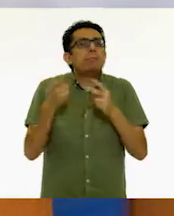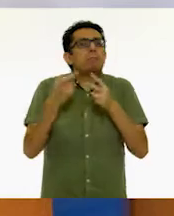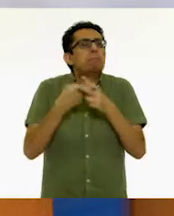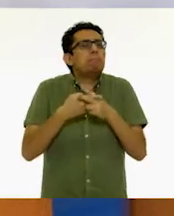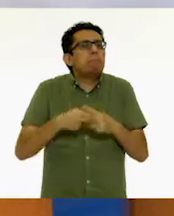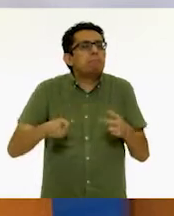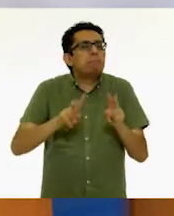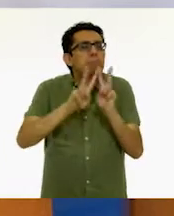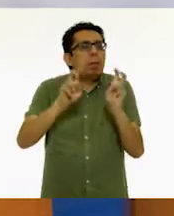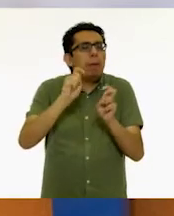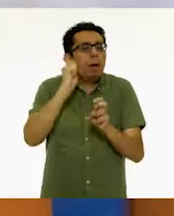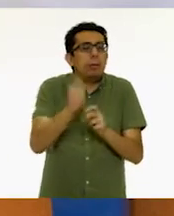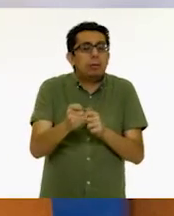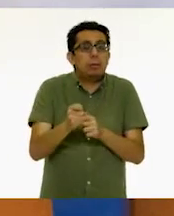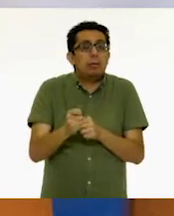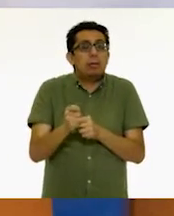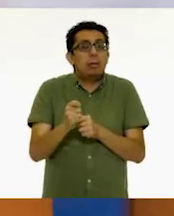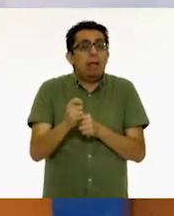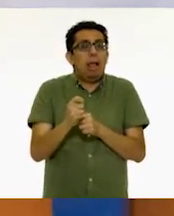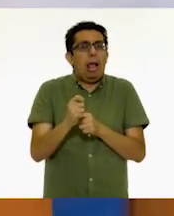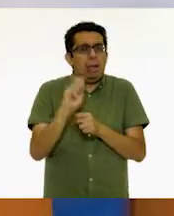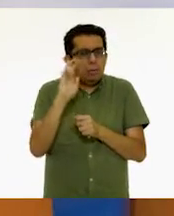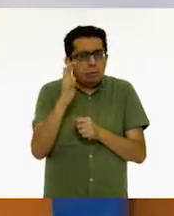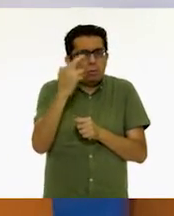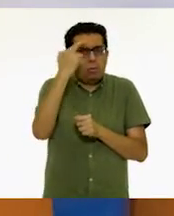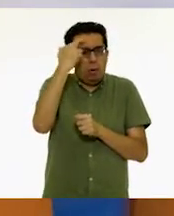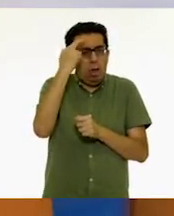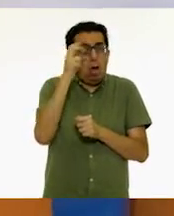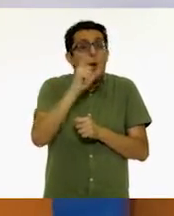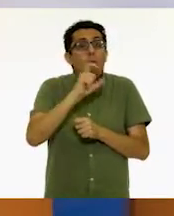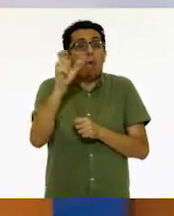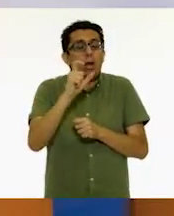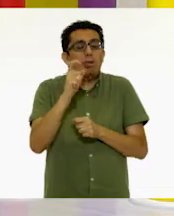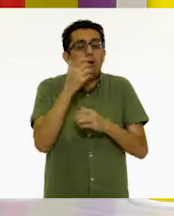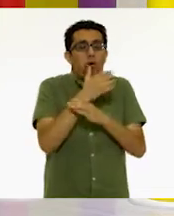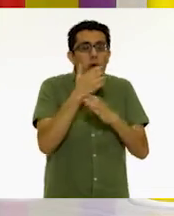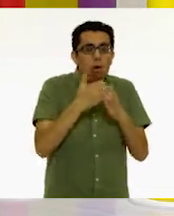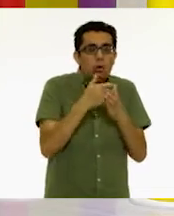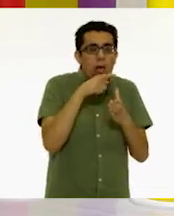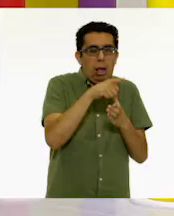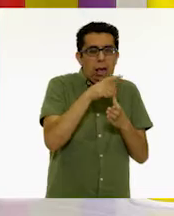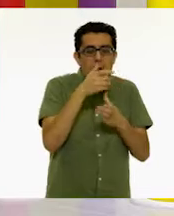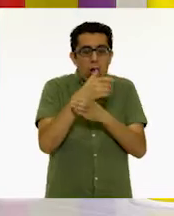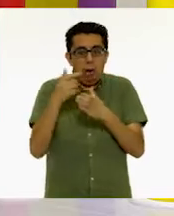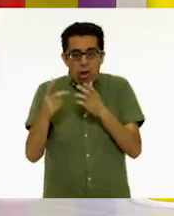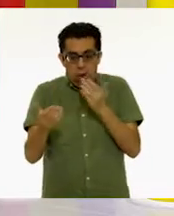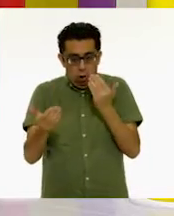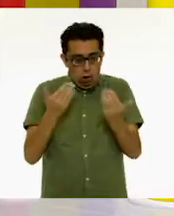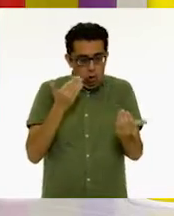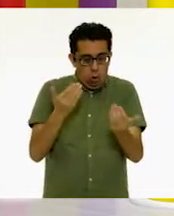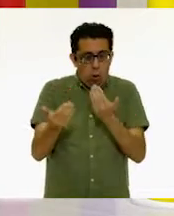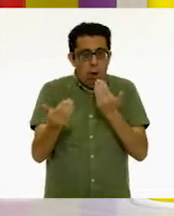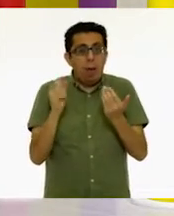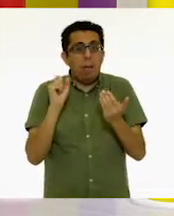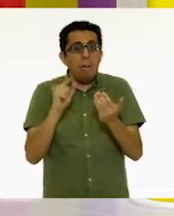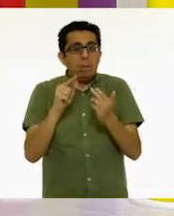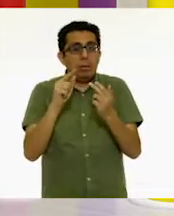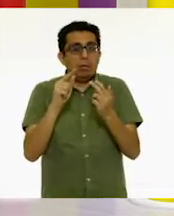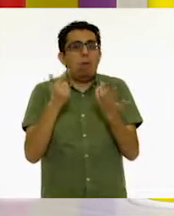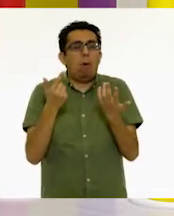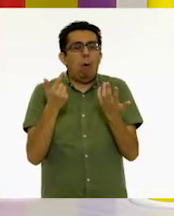si tú recuerdes cuando compararon e igualaron colecciones. ¿Colecciones?